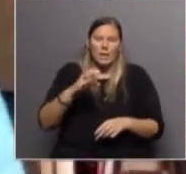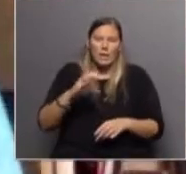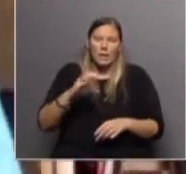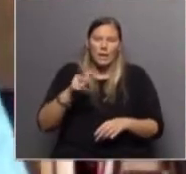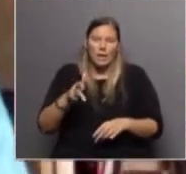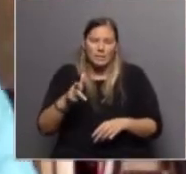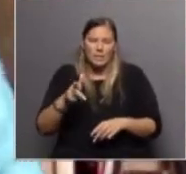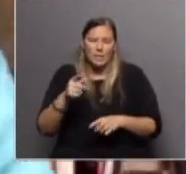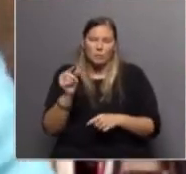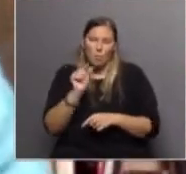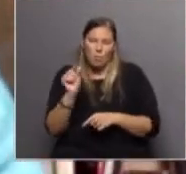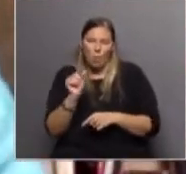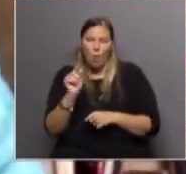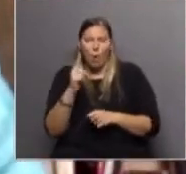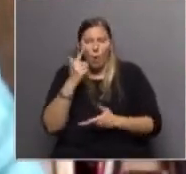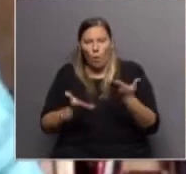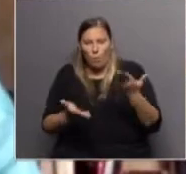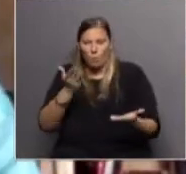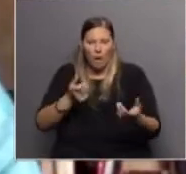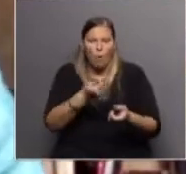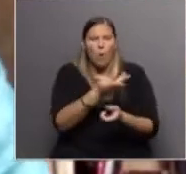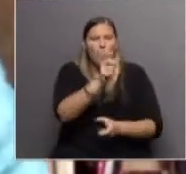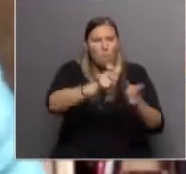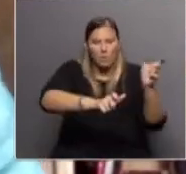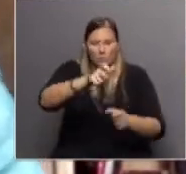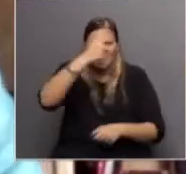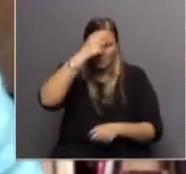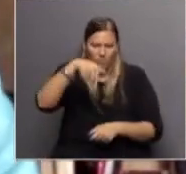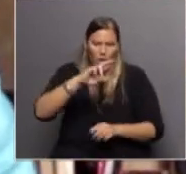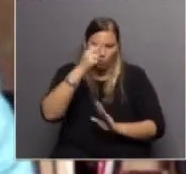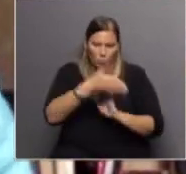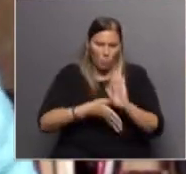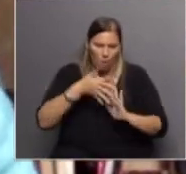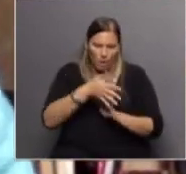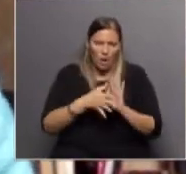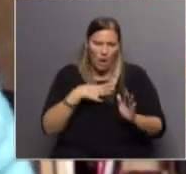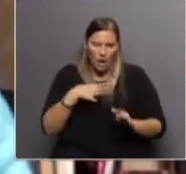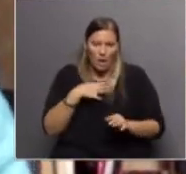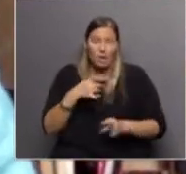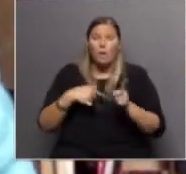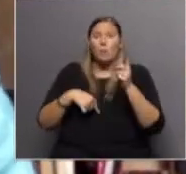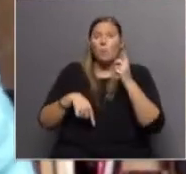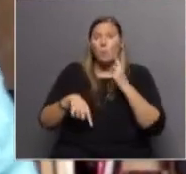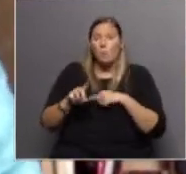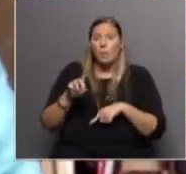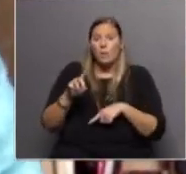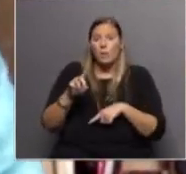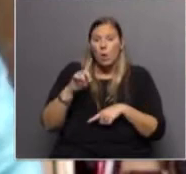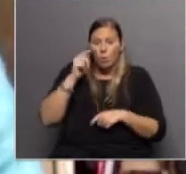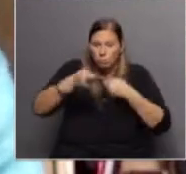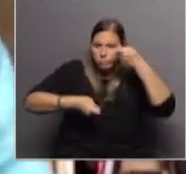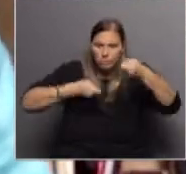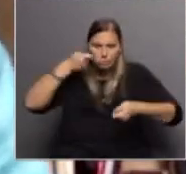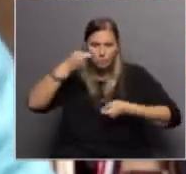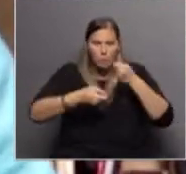unos pocos comparados con la riqueza científica que hay en Uruguay, pero en general todo aporte de científicos